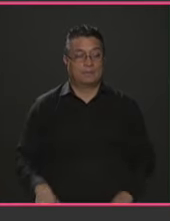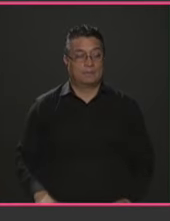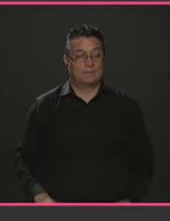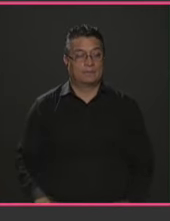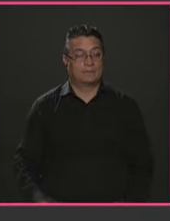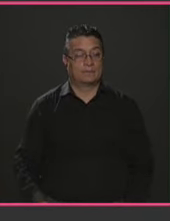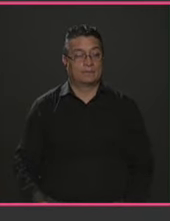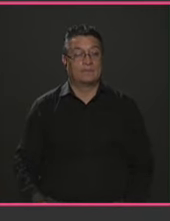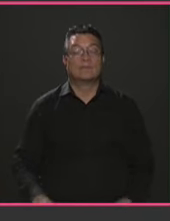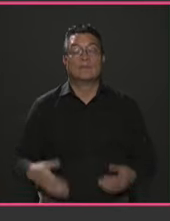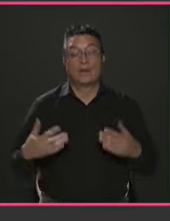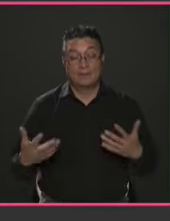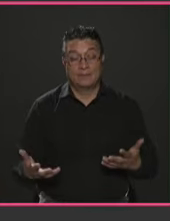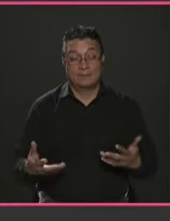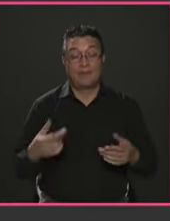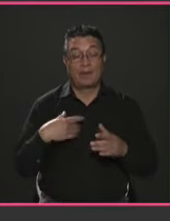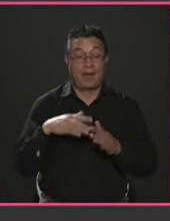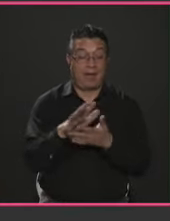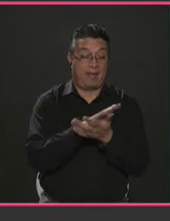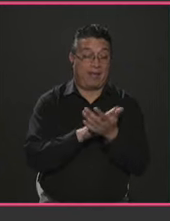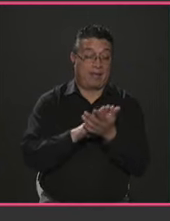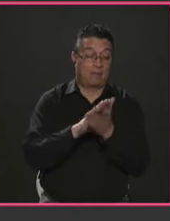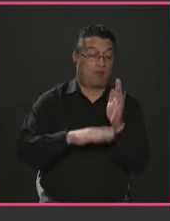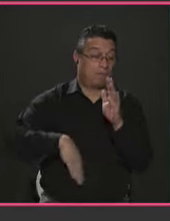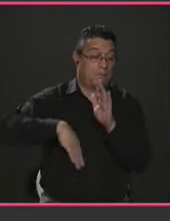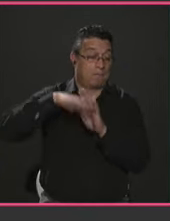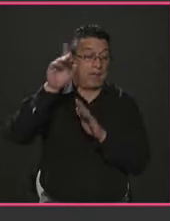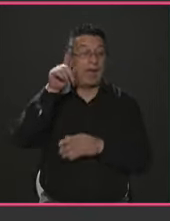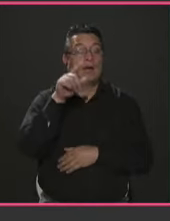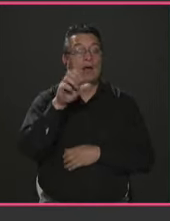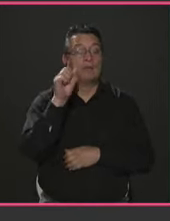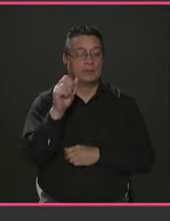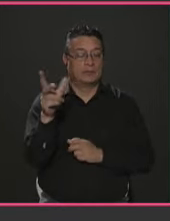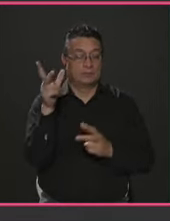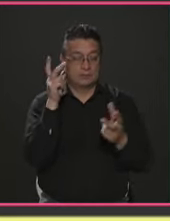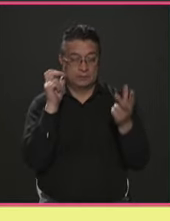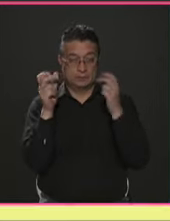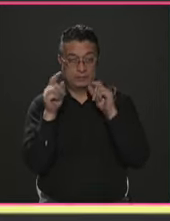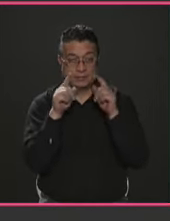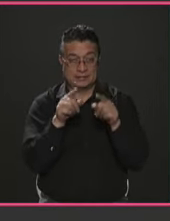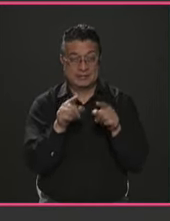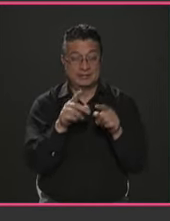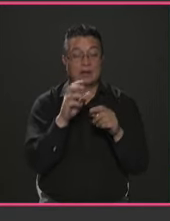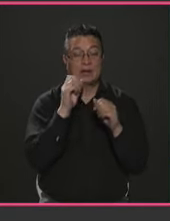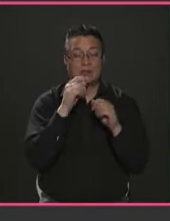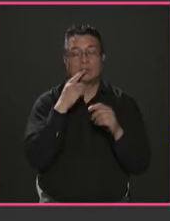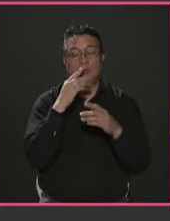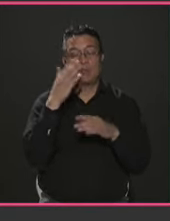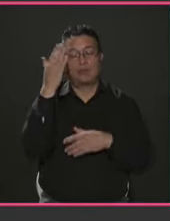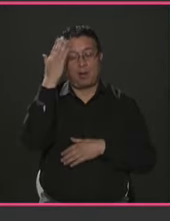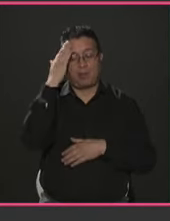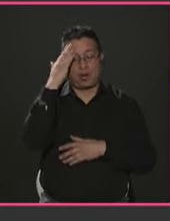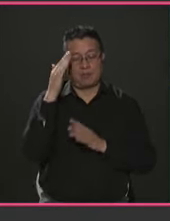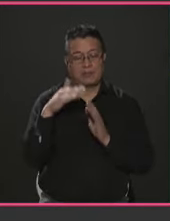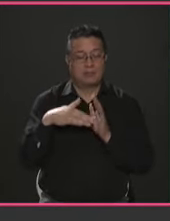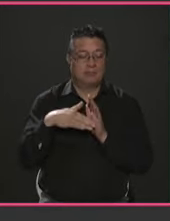mundo Entonces el ejemplo principal que pueden haber escuchado sobre simbiosis ha sido popularizado